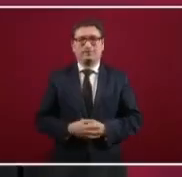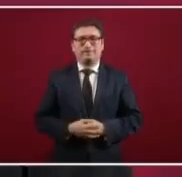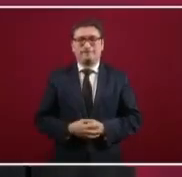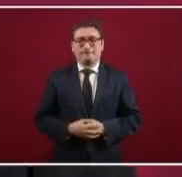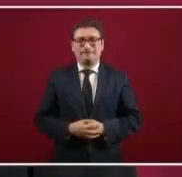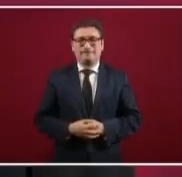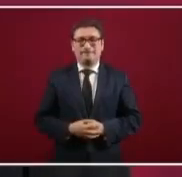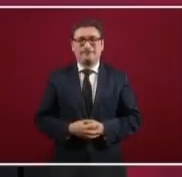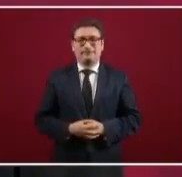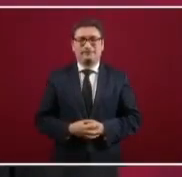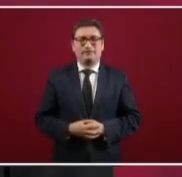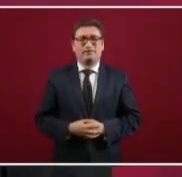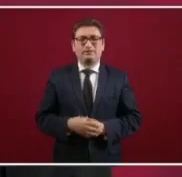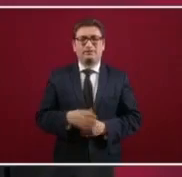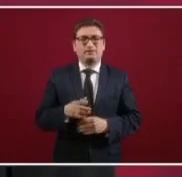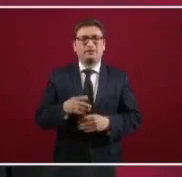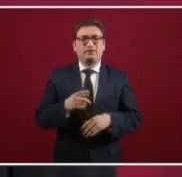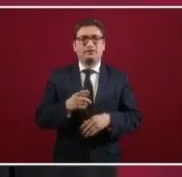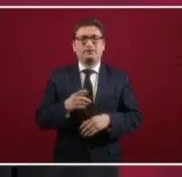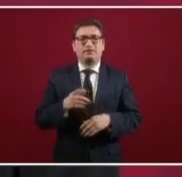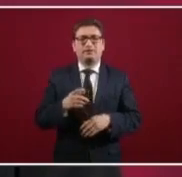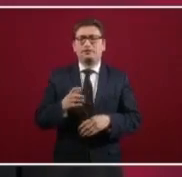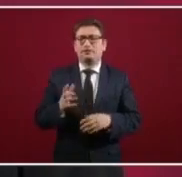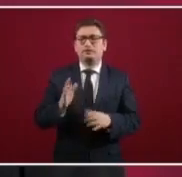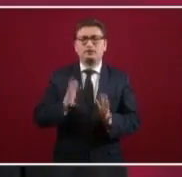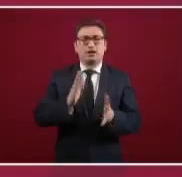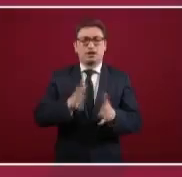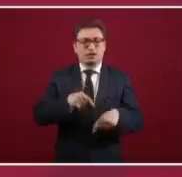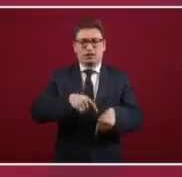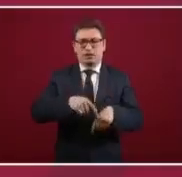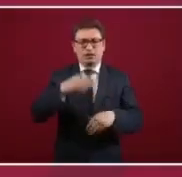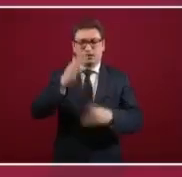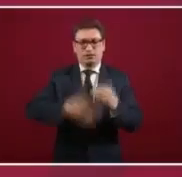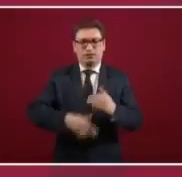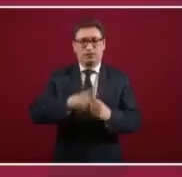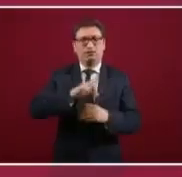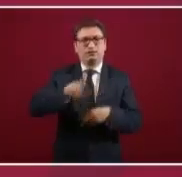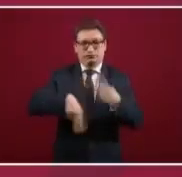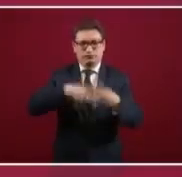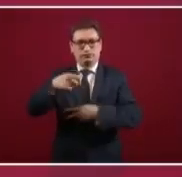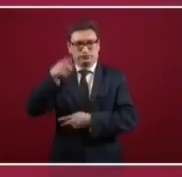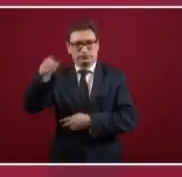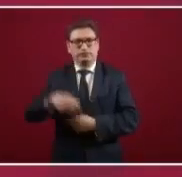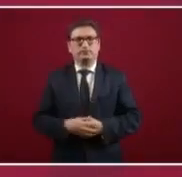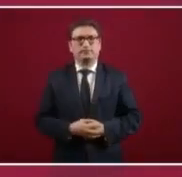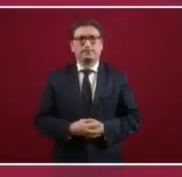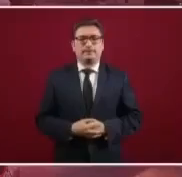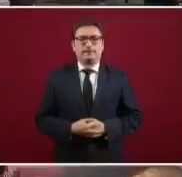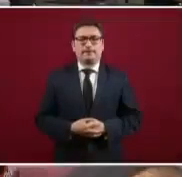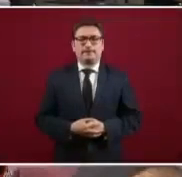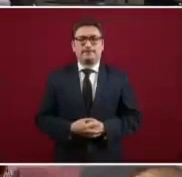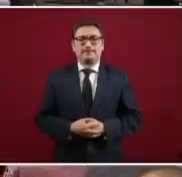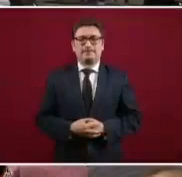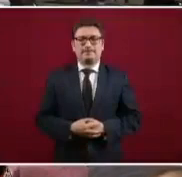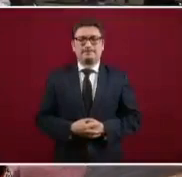ya alá saliendo de aquí vamos para allá este